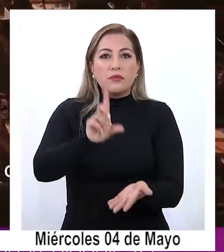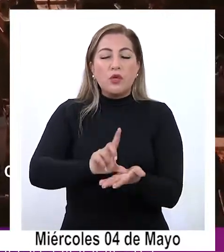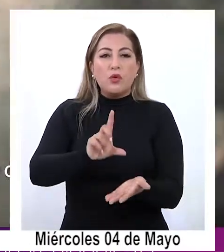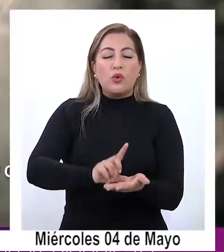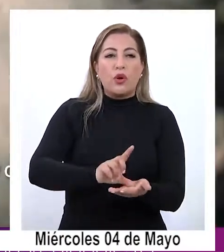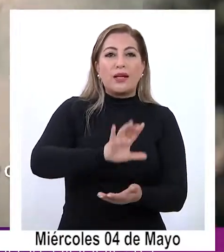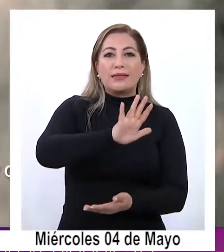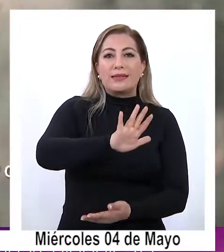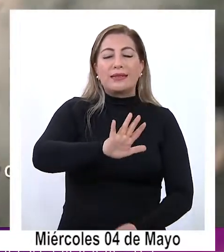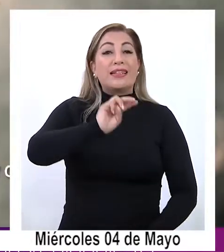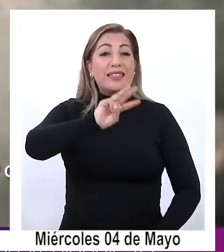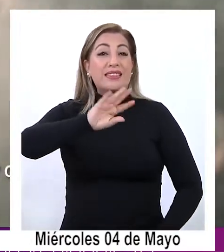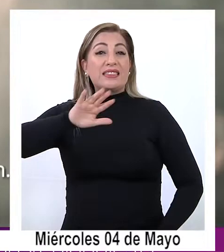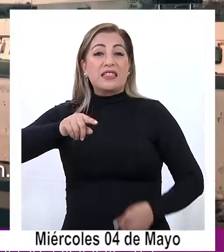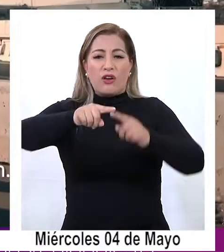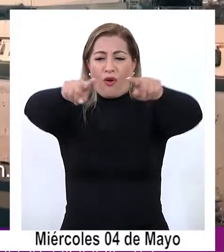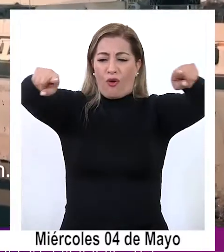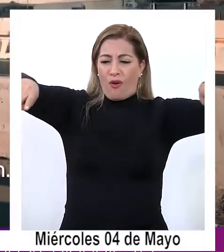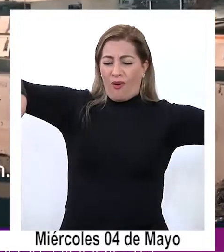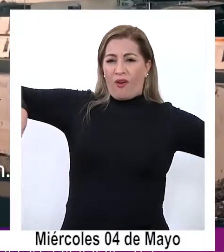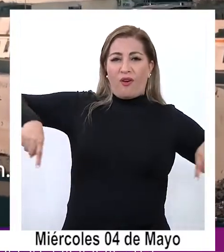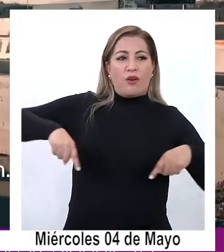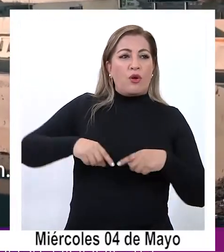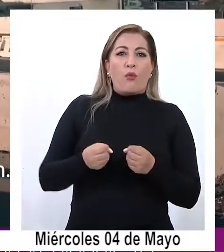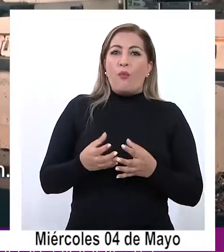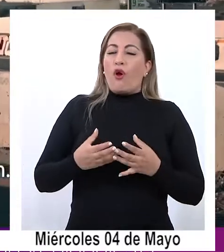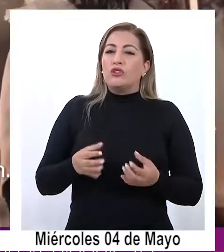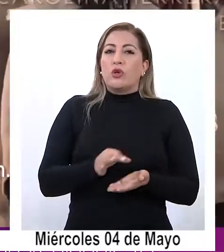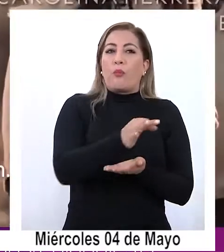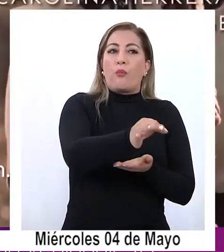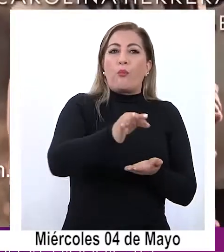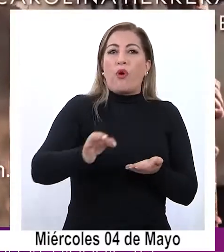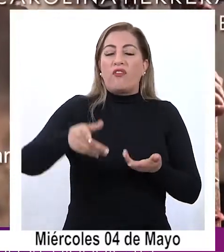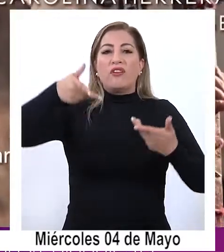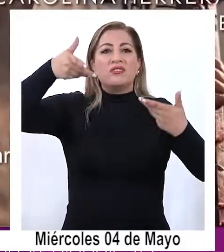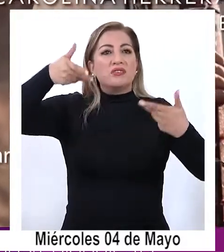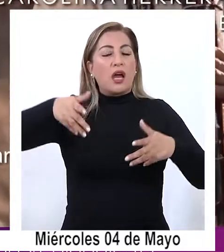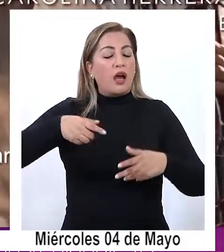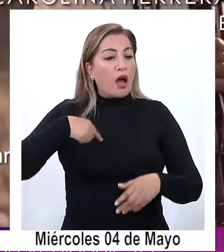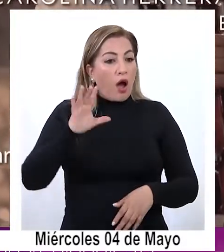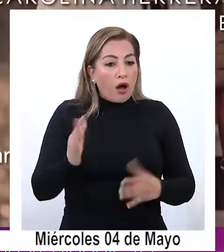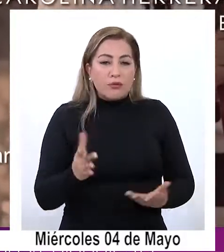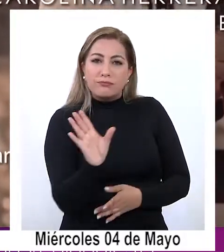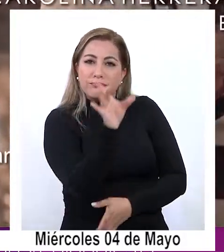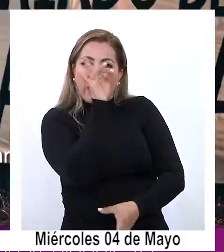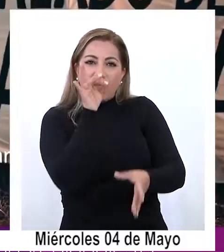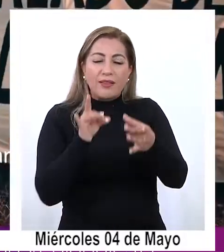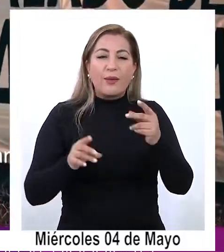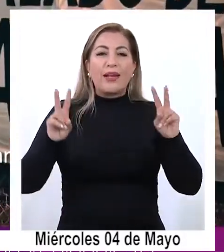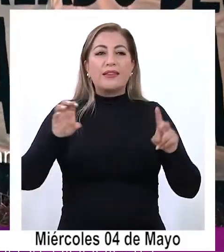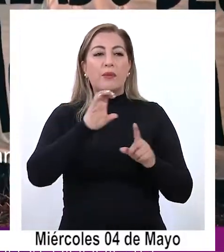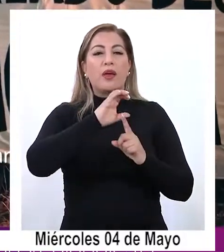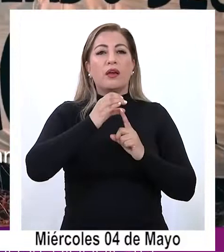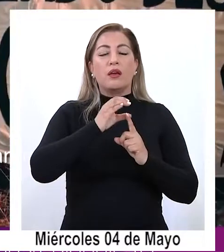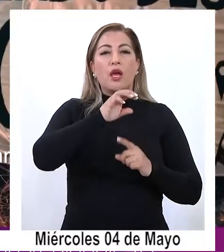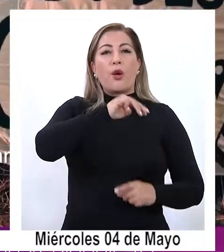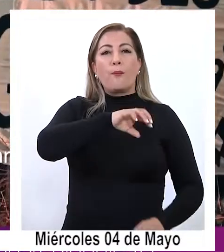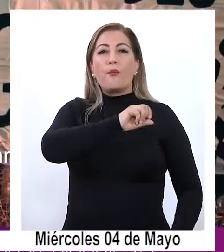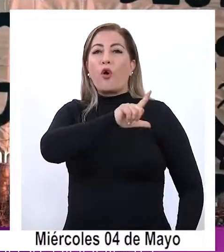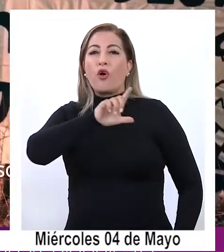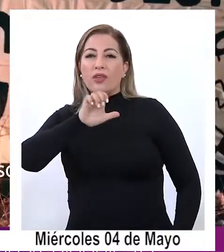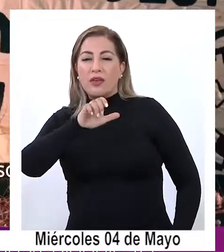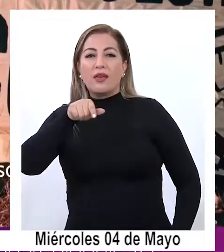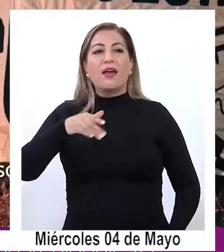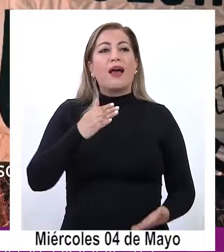35 hectáreas abarca un extenso registro de pueblos que dejaron huella en ese lugar, desde la cultura Molle hasta